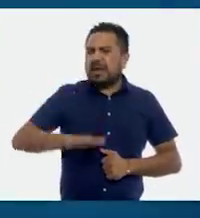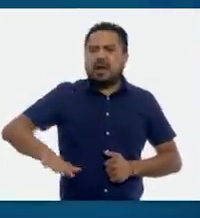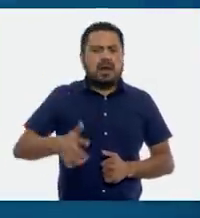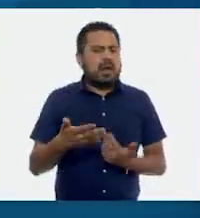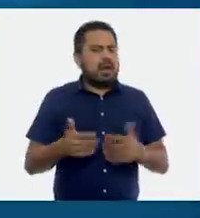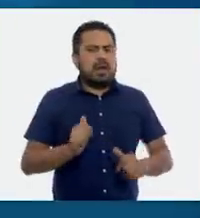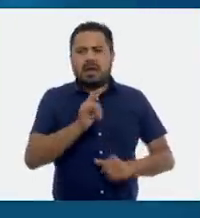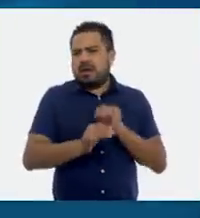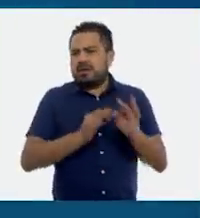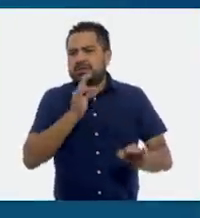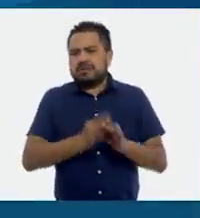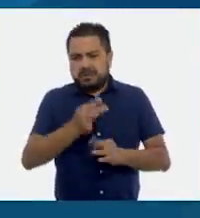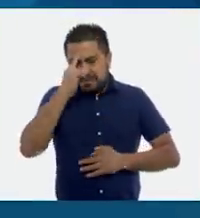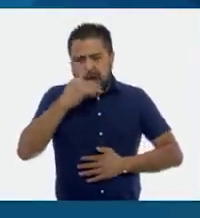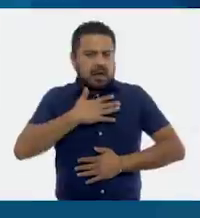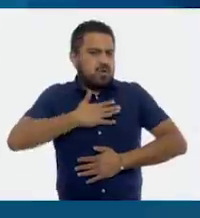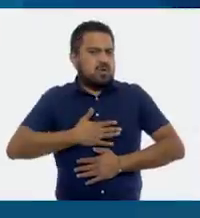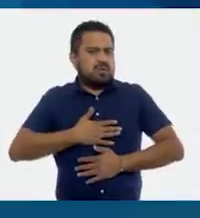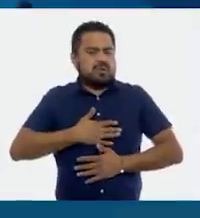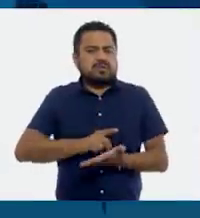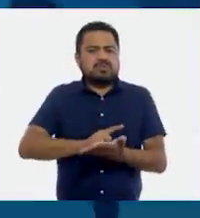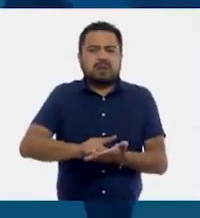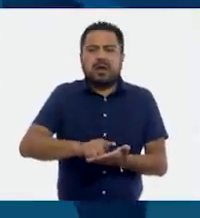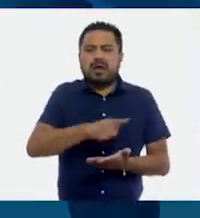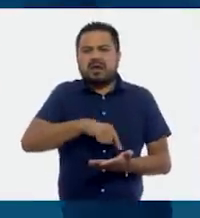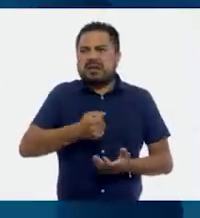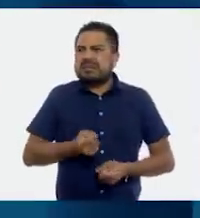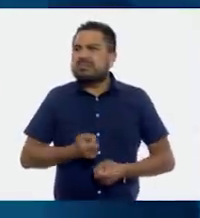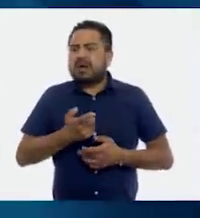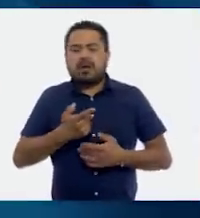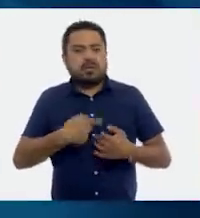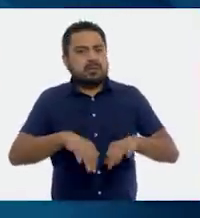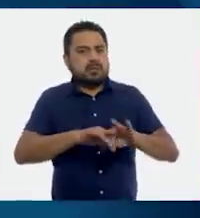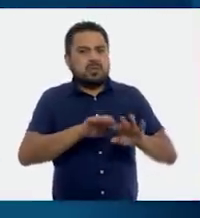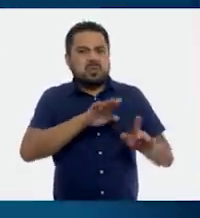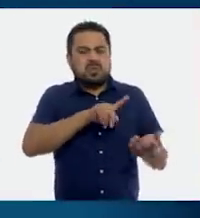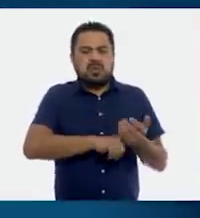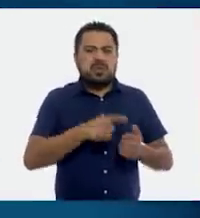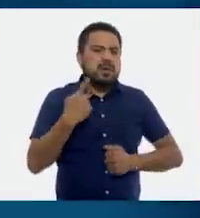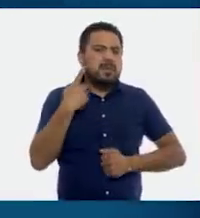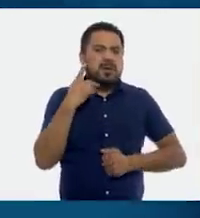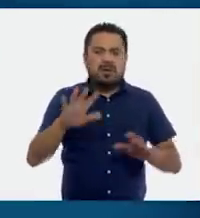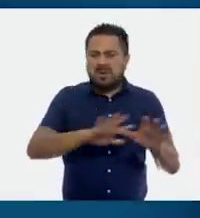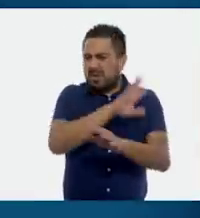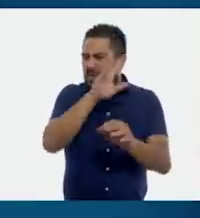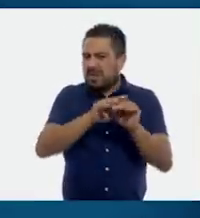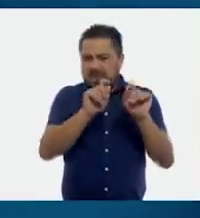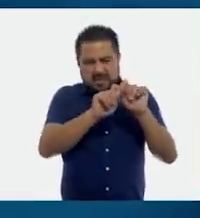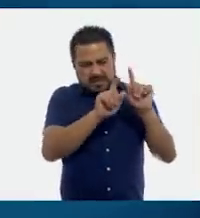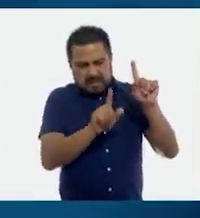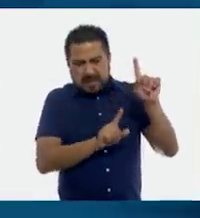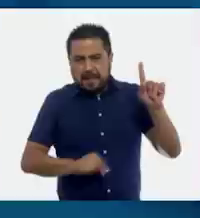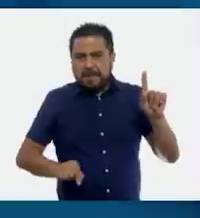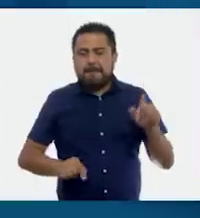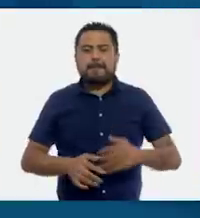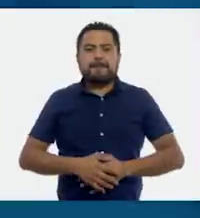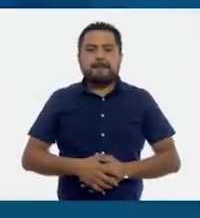estaba listo para la democracia. Sus declaraciones desataron una importante efervescencia política en todo el país.